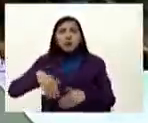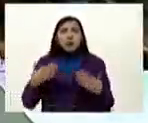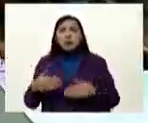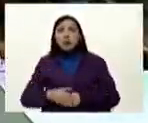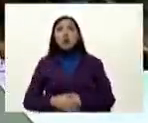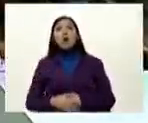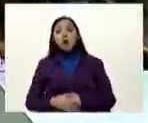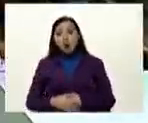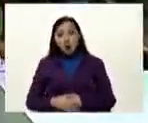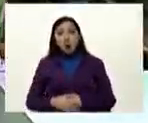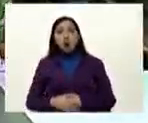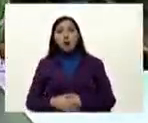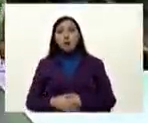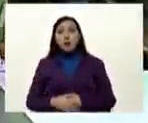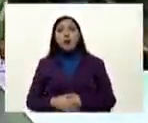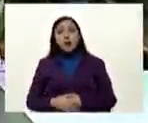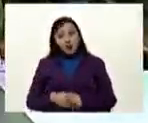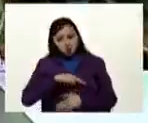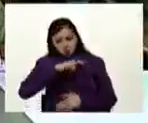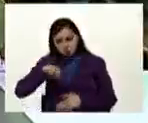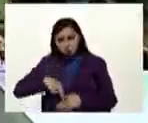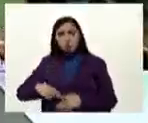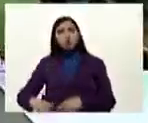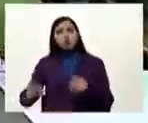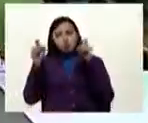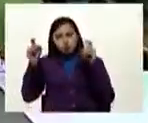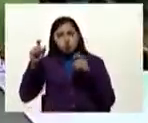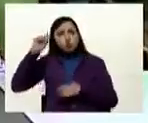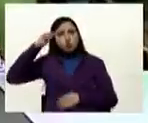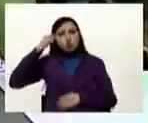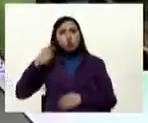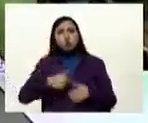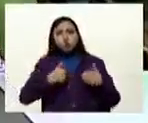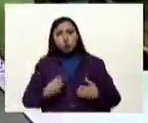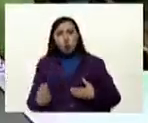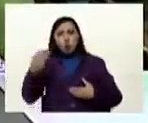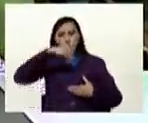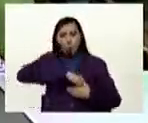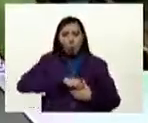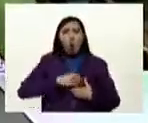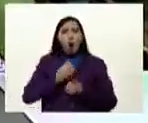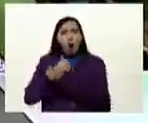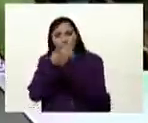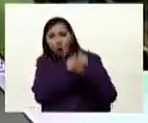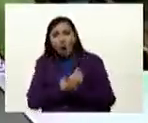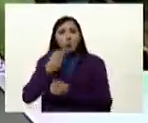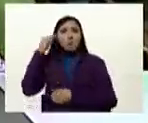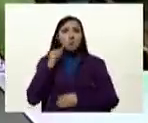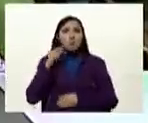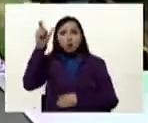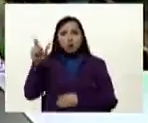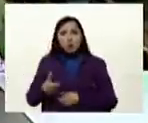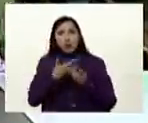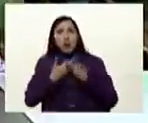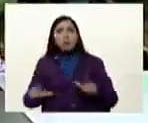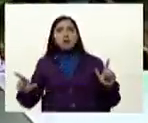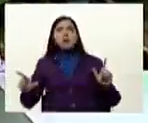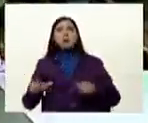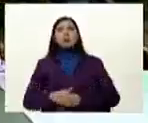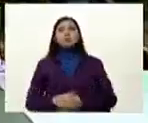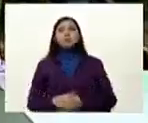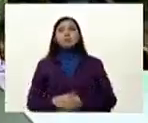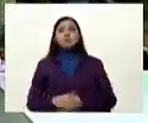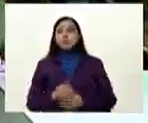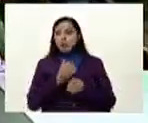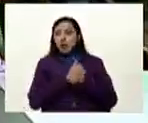esa juventud que hay que sembrar en su memoria y en su corazón el amor por Bolívar, el amor por